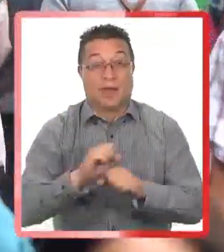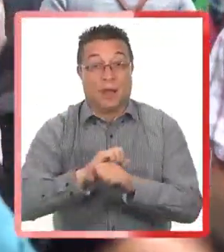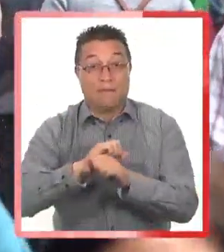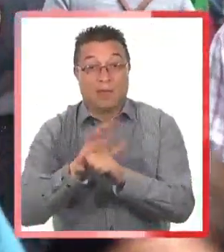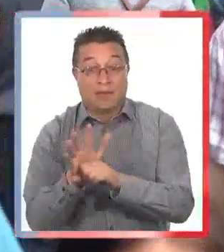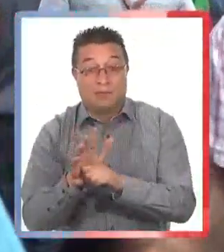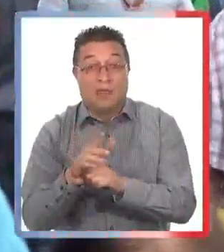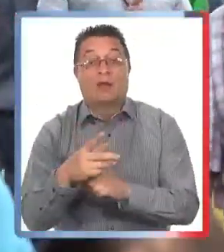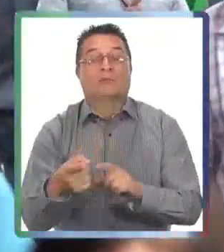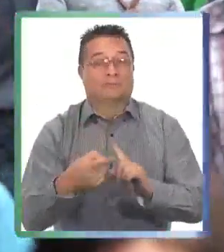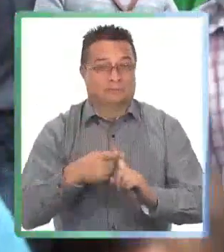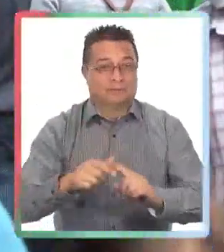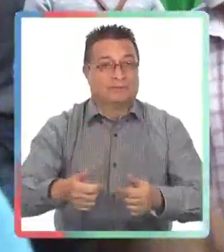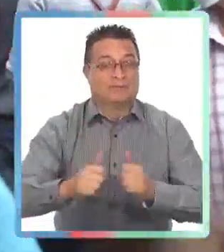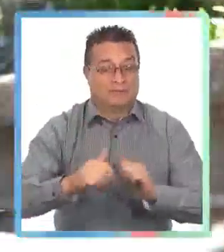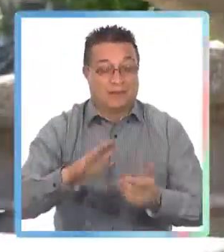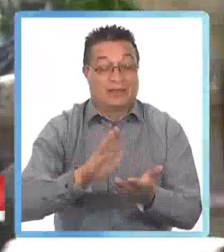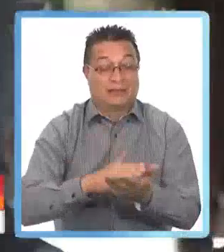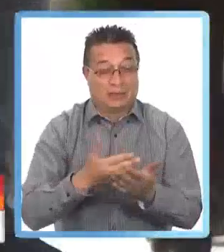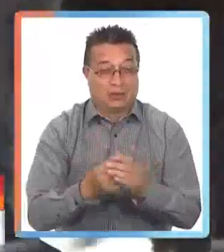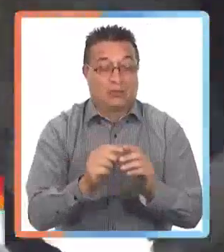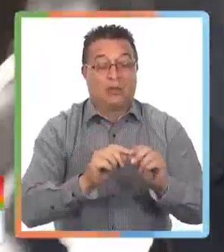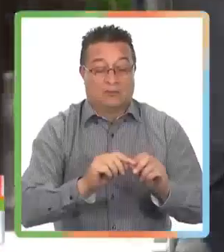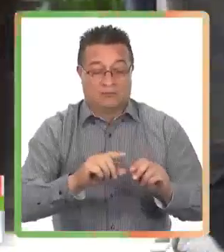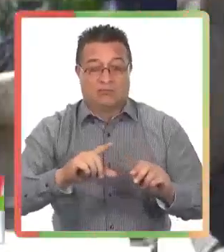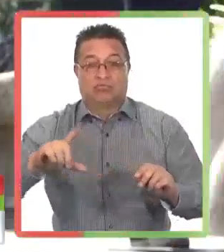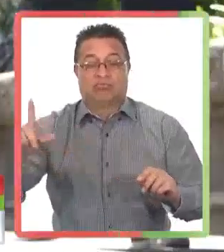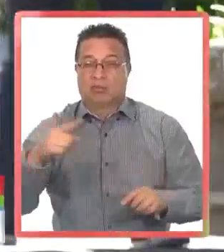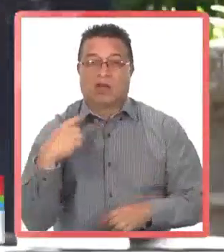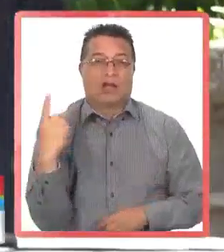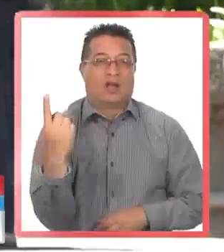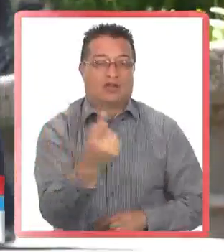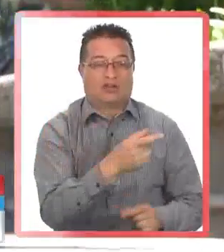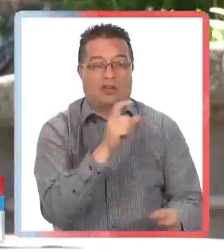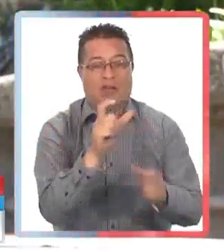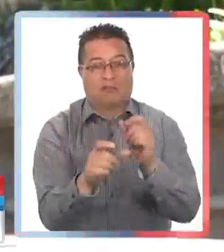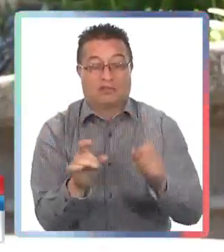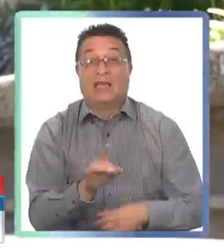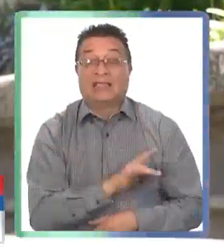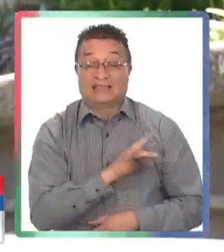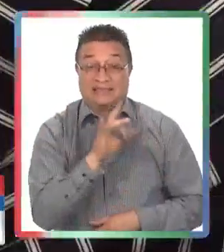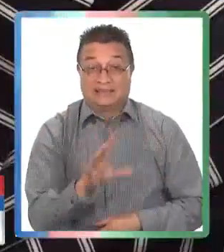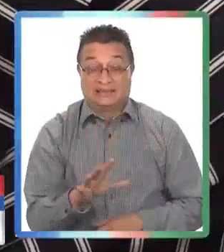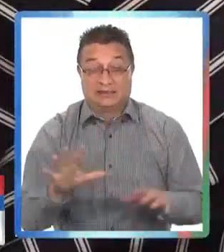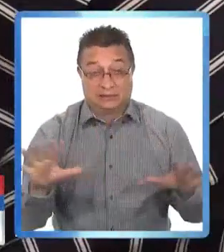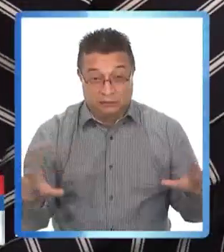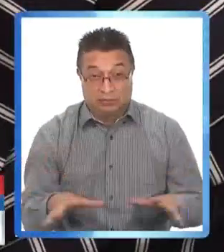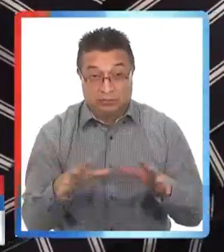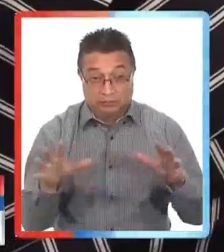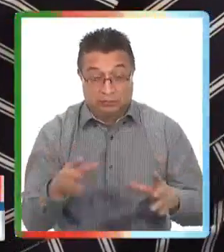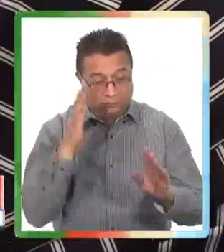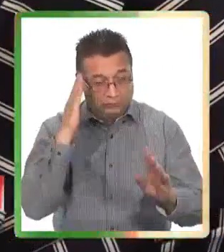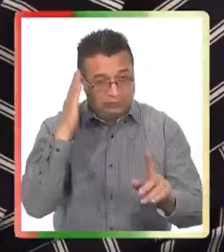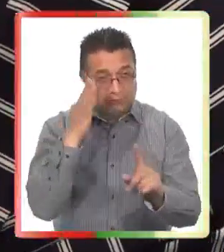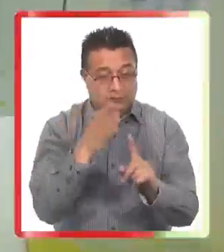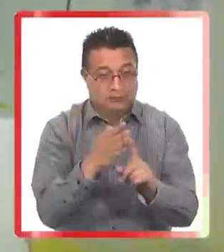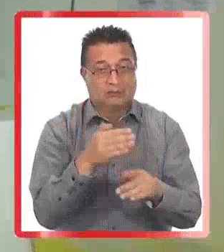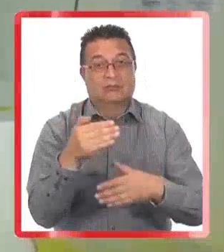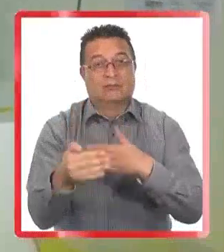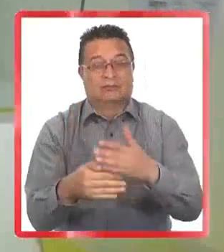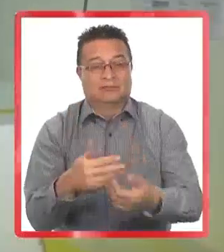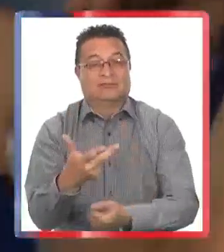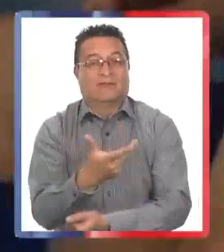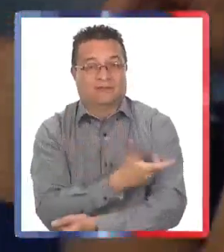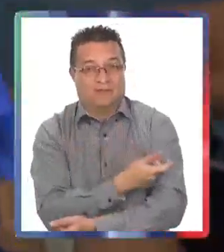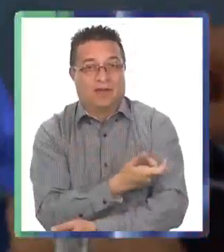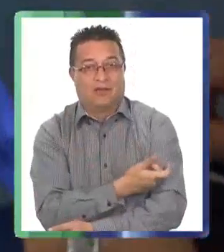Tras la pandemia, los desafíos en salud se incrementaron para todo el mundo. En Chile, los esfuerzos se enfocaron en el proceso